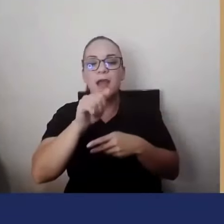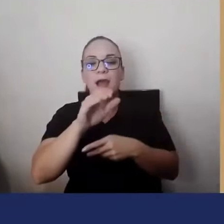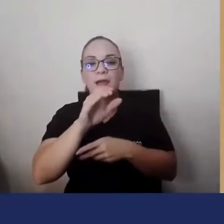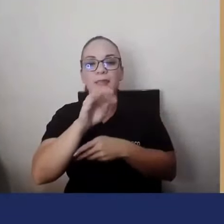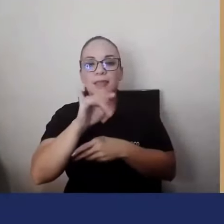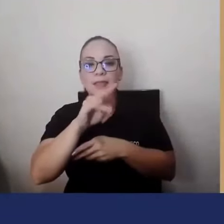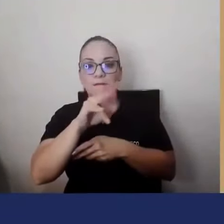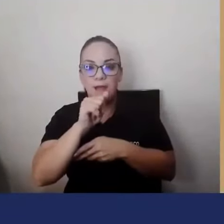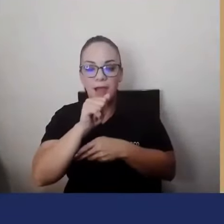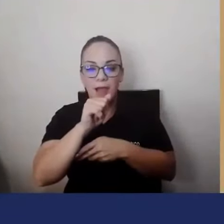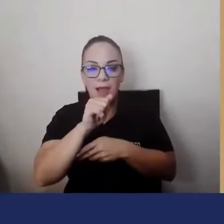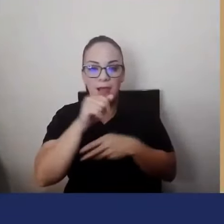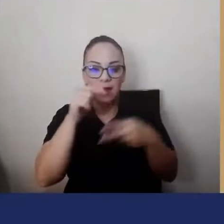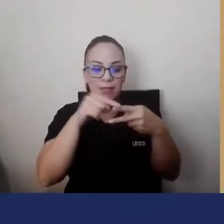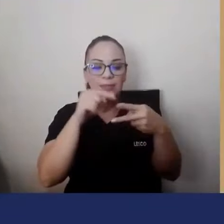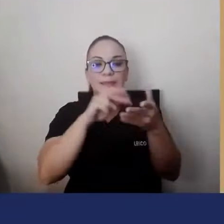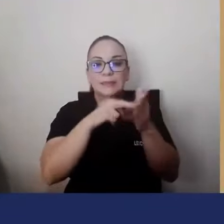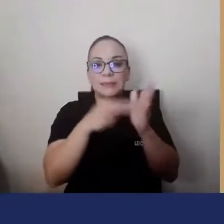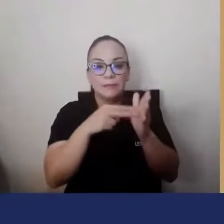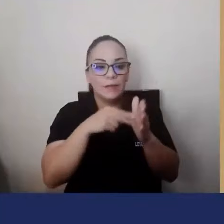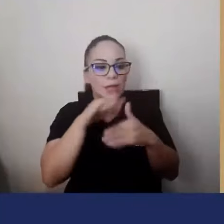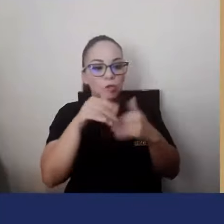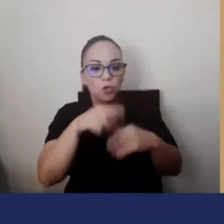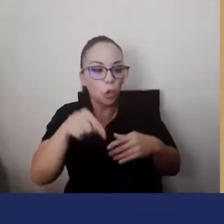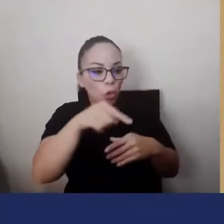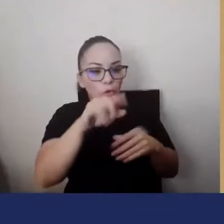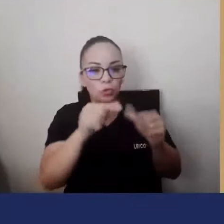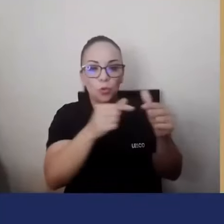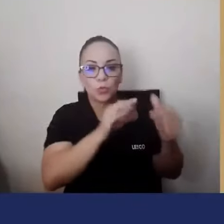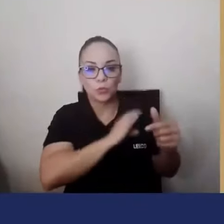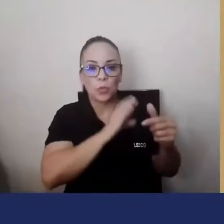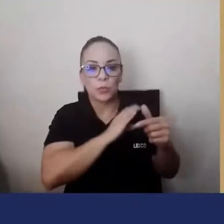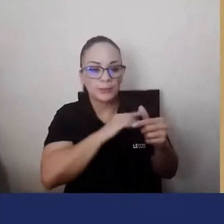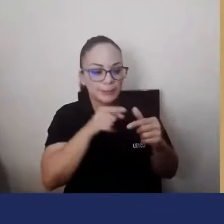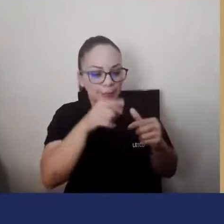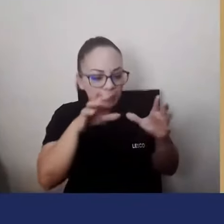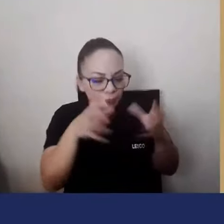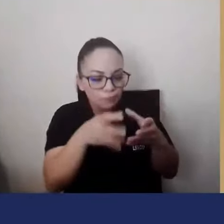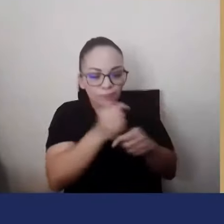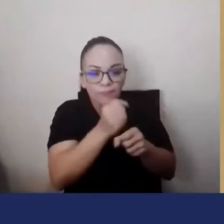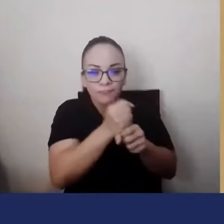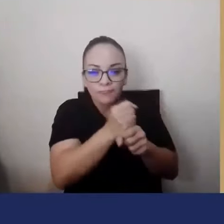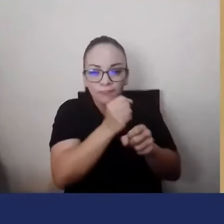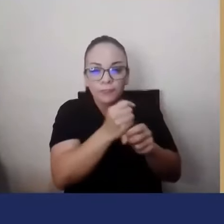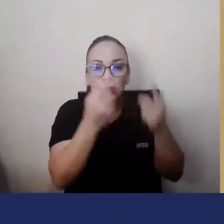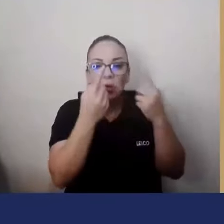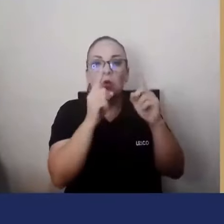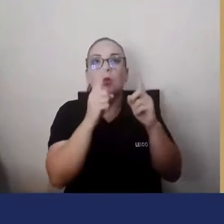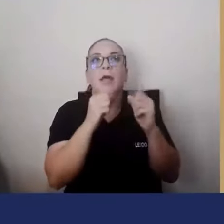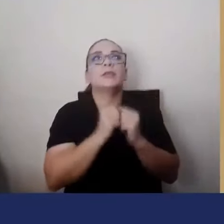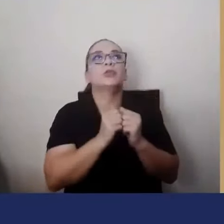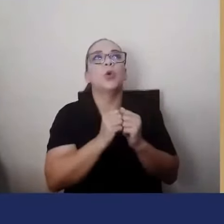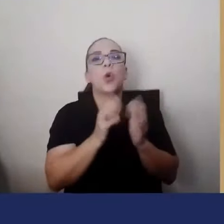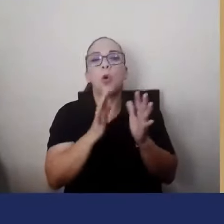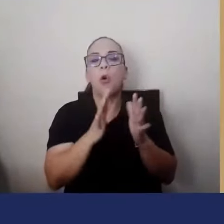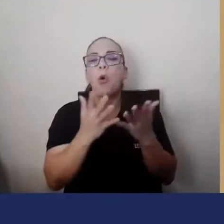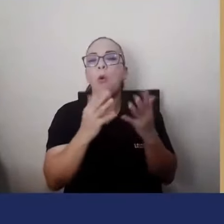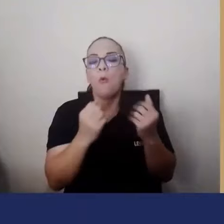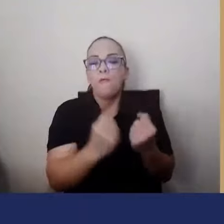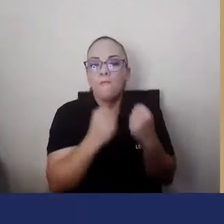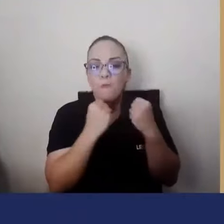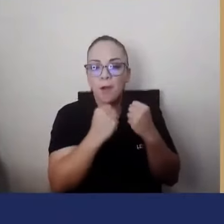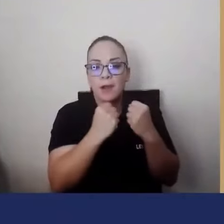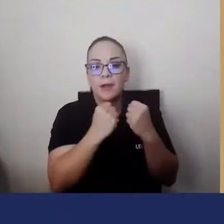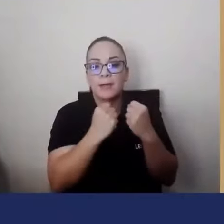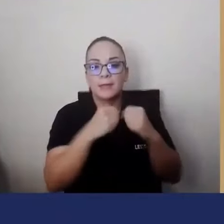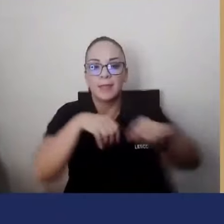manera concreta con todos los cuerpos de policía, tratando de forma fuerte con actividades